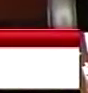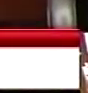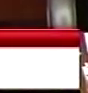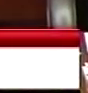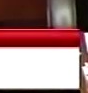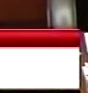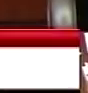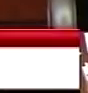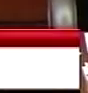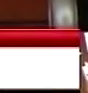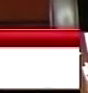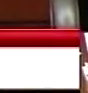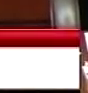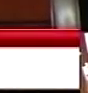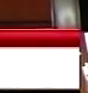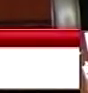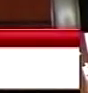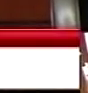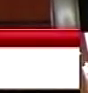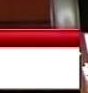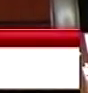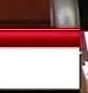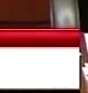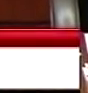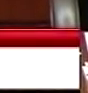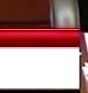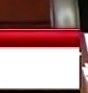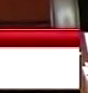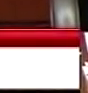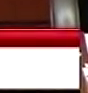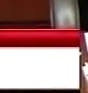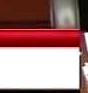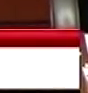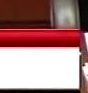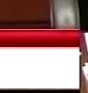Ministros en nombre del gabinete ministerial.